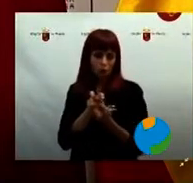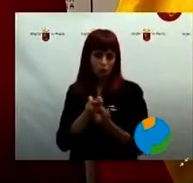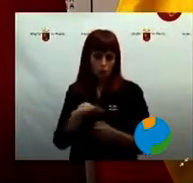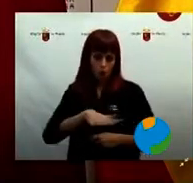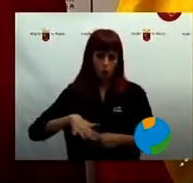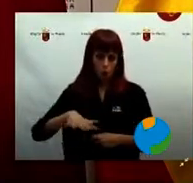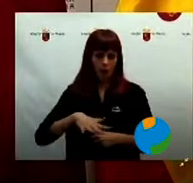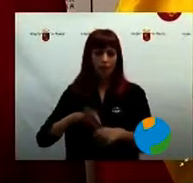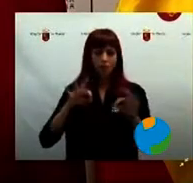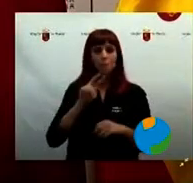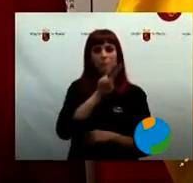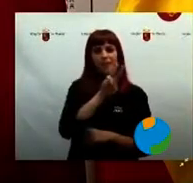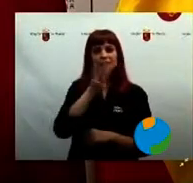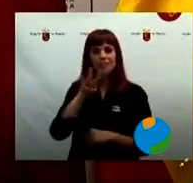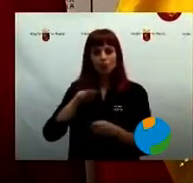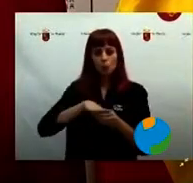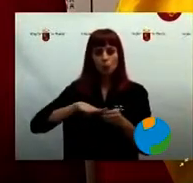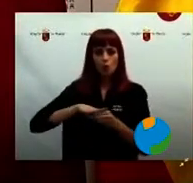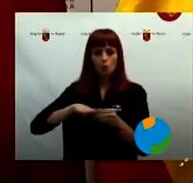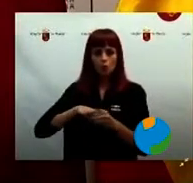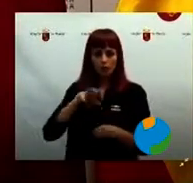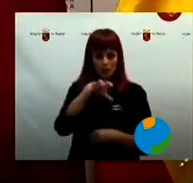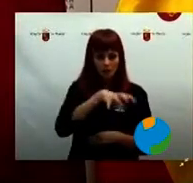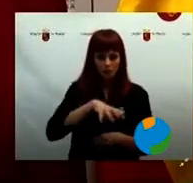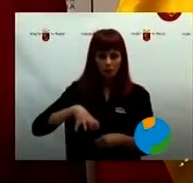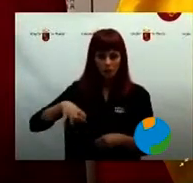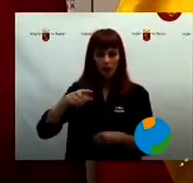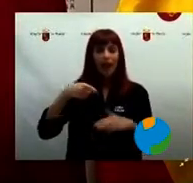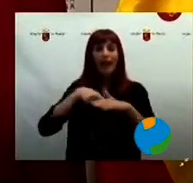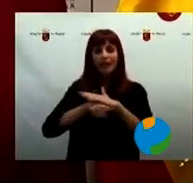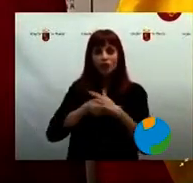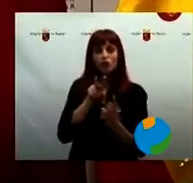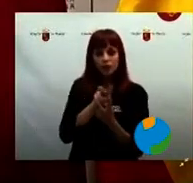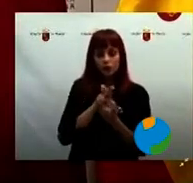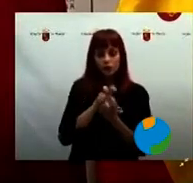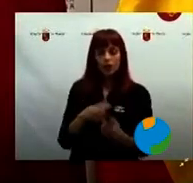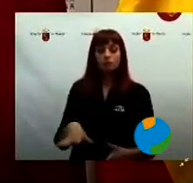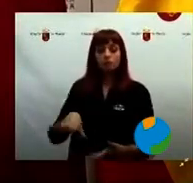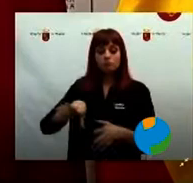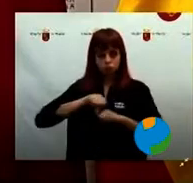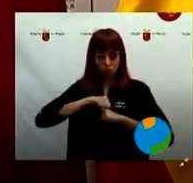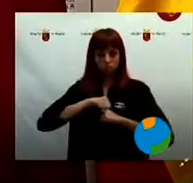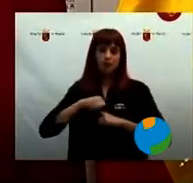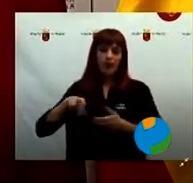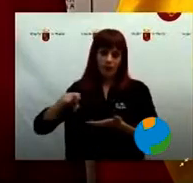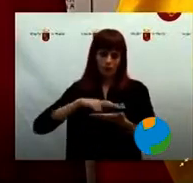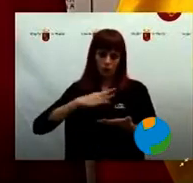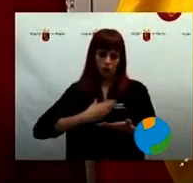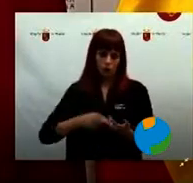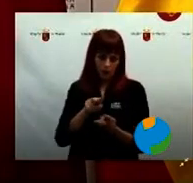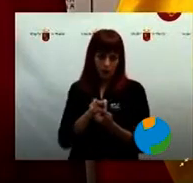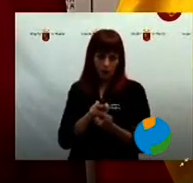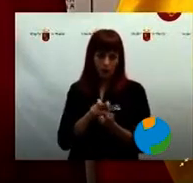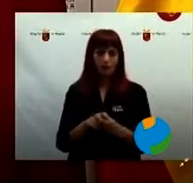23 municipios cuya gestión tributaria realiza la agencia tributaria de la región de murcia se trata en concreto